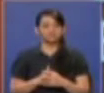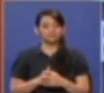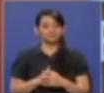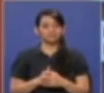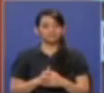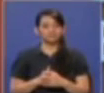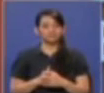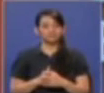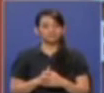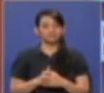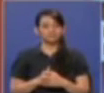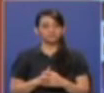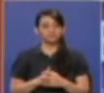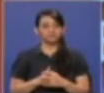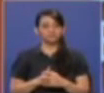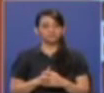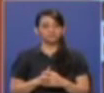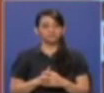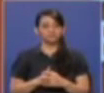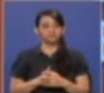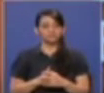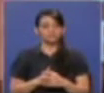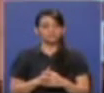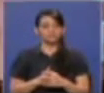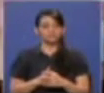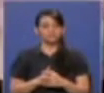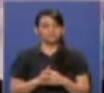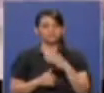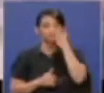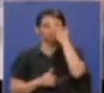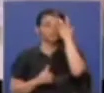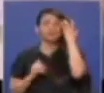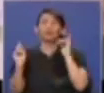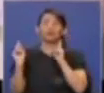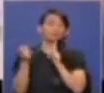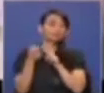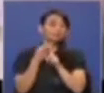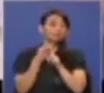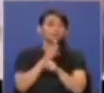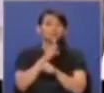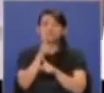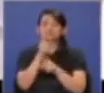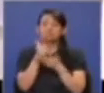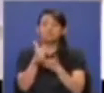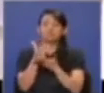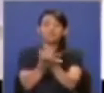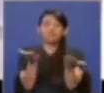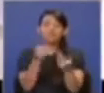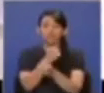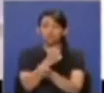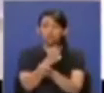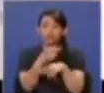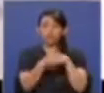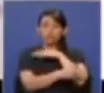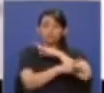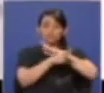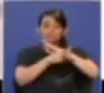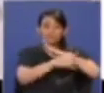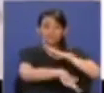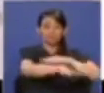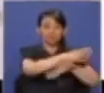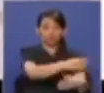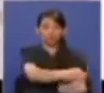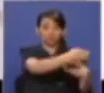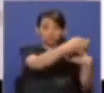constitucional de la República del Ecuador. Los primeros en beneficiarse por el proyecto de la refinería del Pacífico tienen que ser